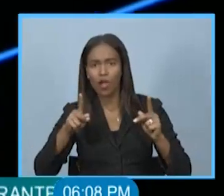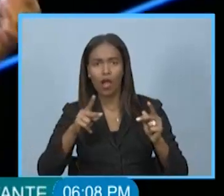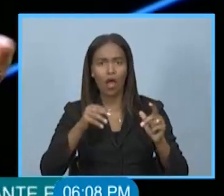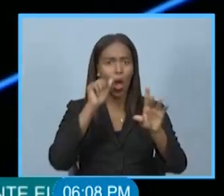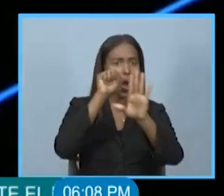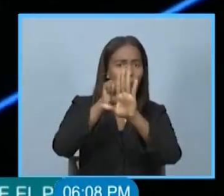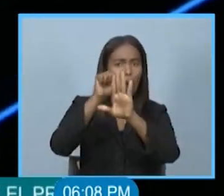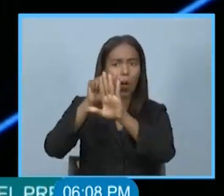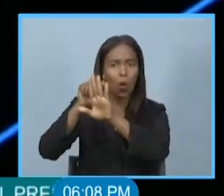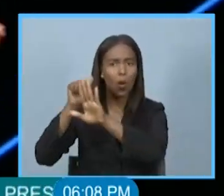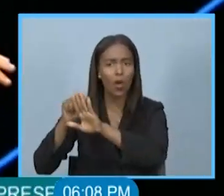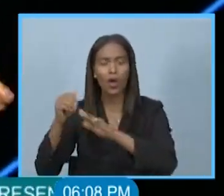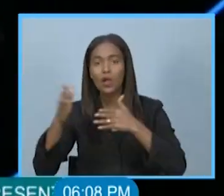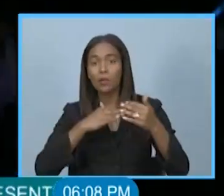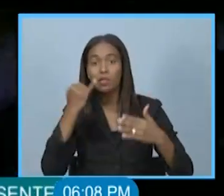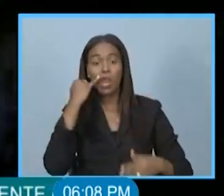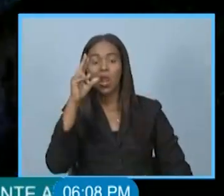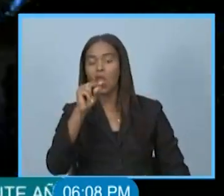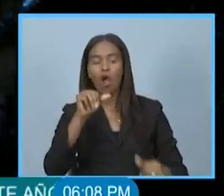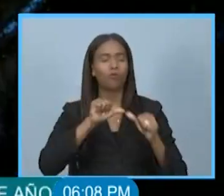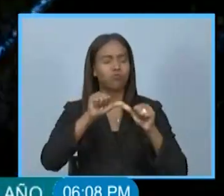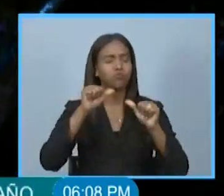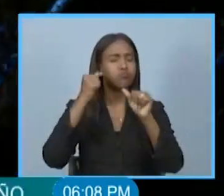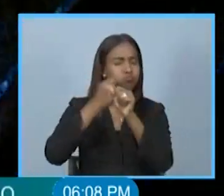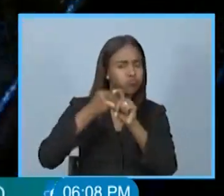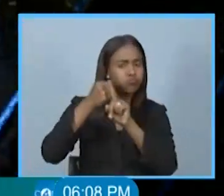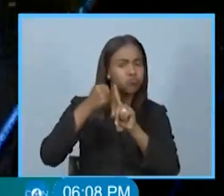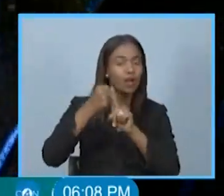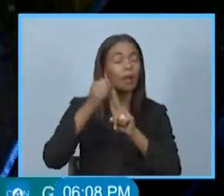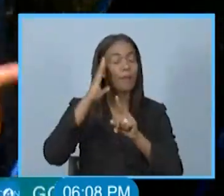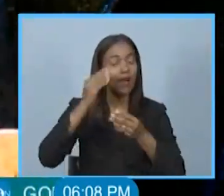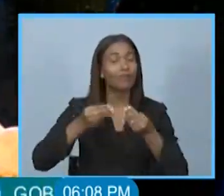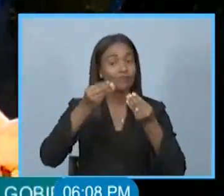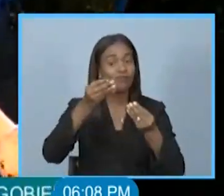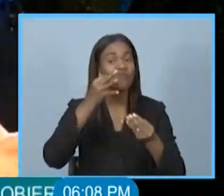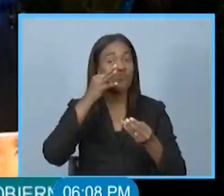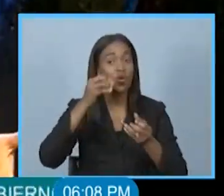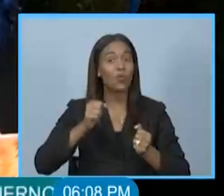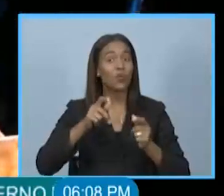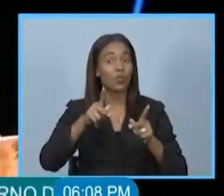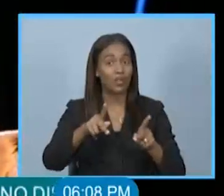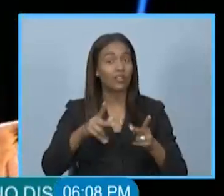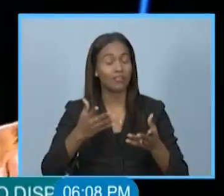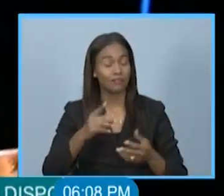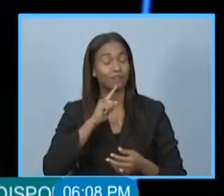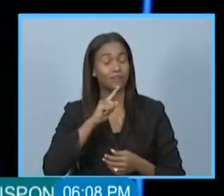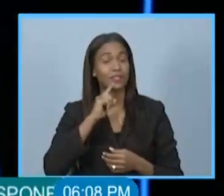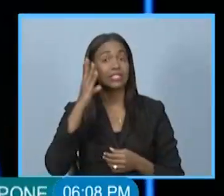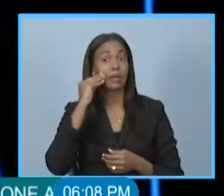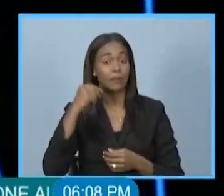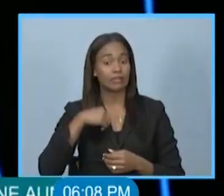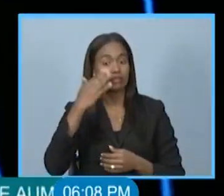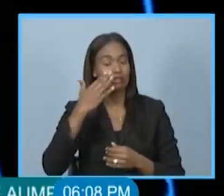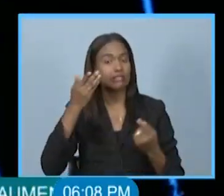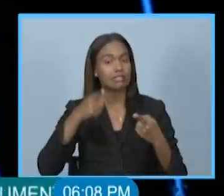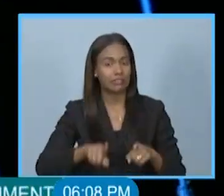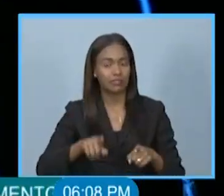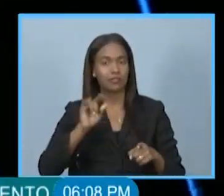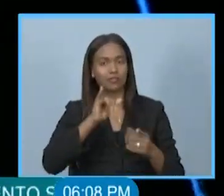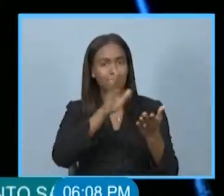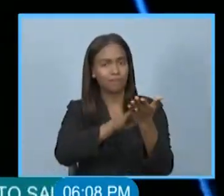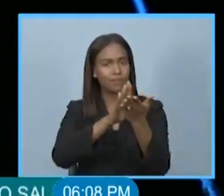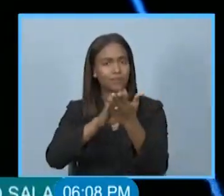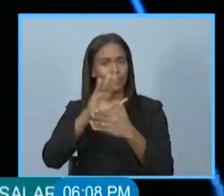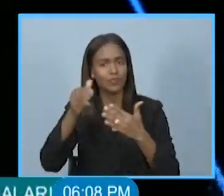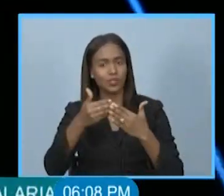importa que le digan que no usted vuelve y toca y llegará la oportunidad Así que se lo digo por experiencia propia de verdad que sí los felicito a todos por estar buscando